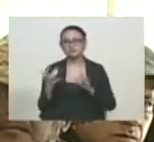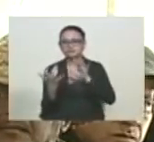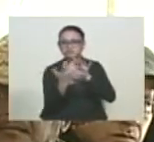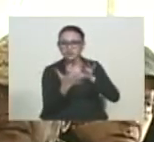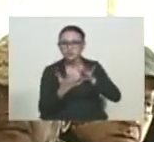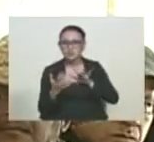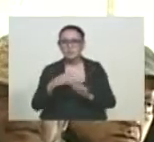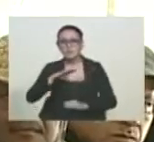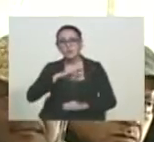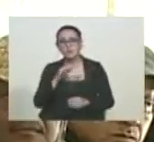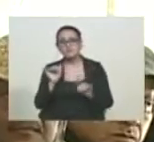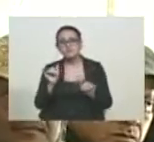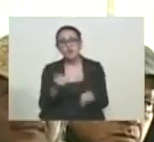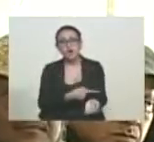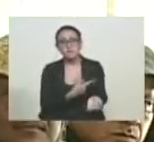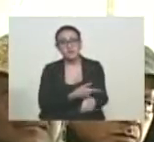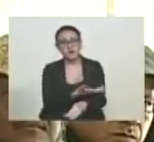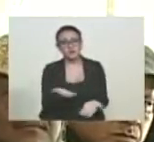con nuestros propios hermanos.